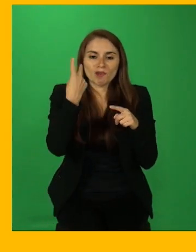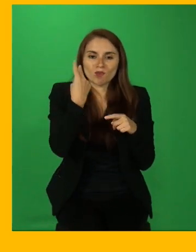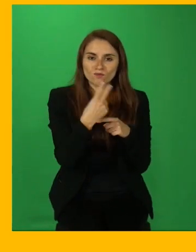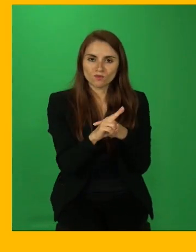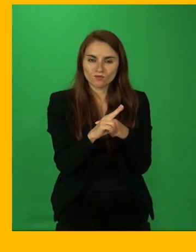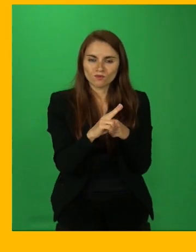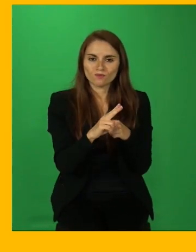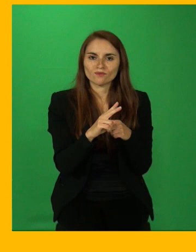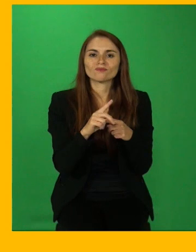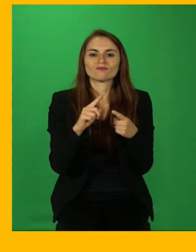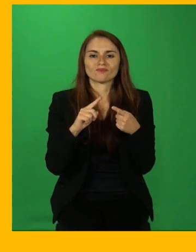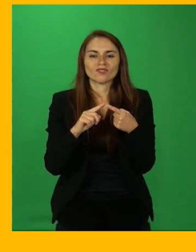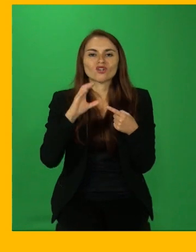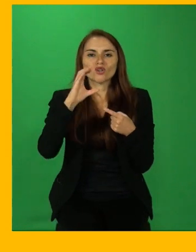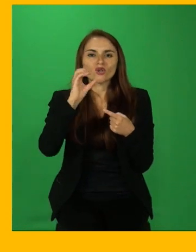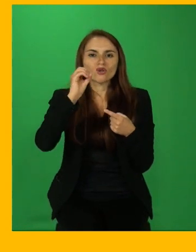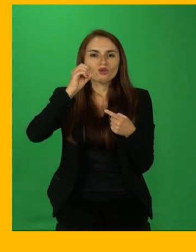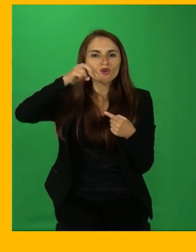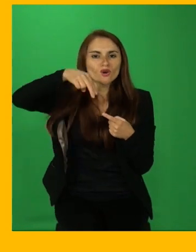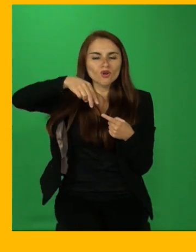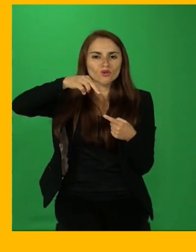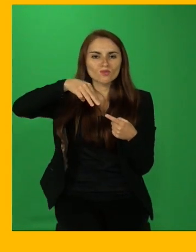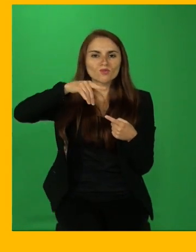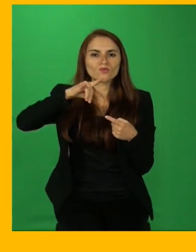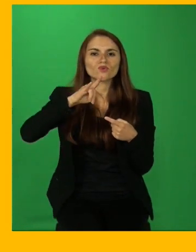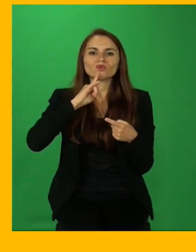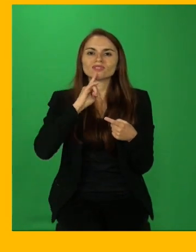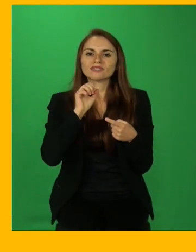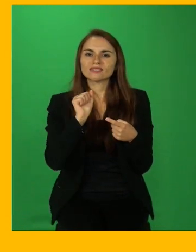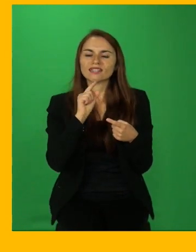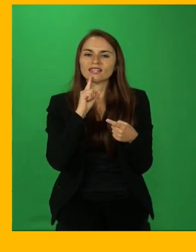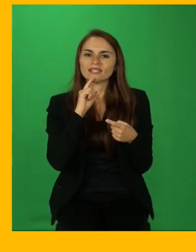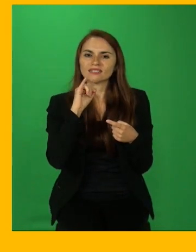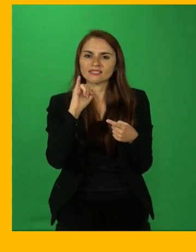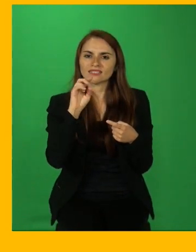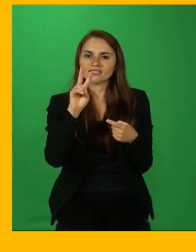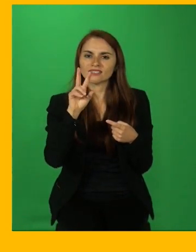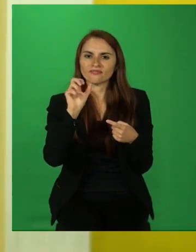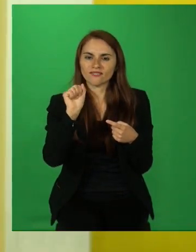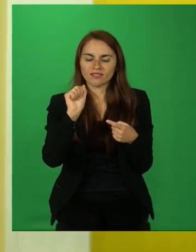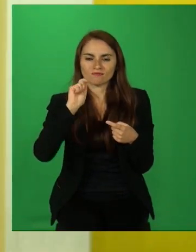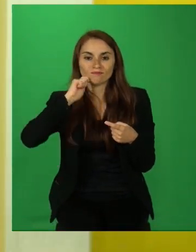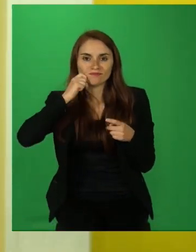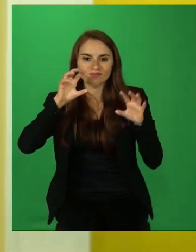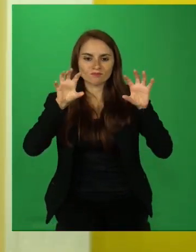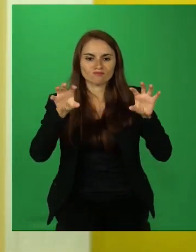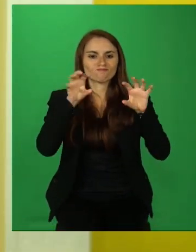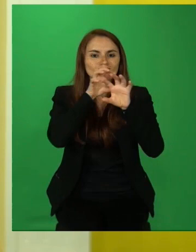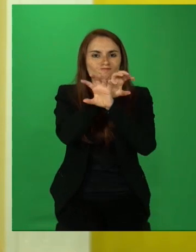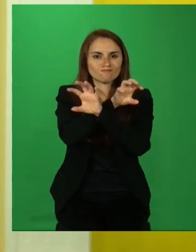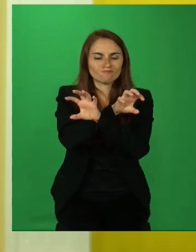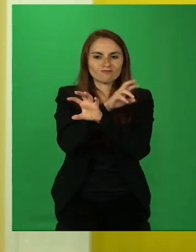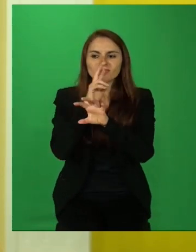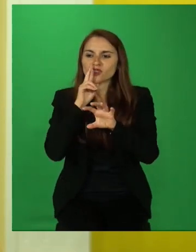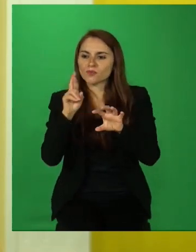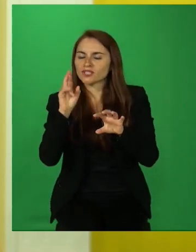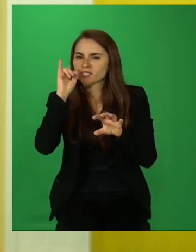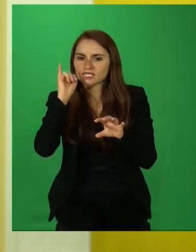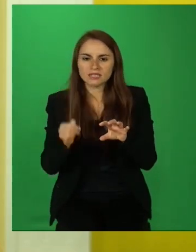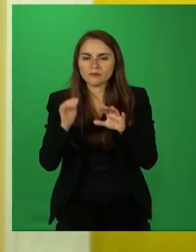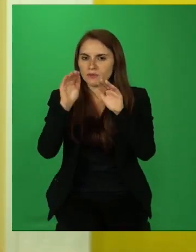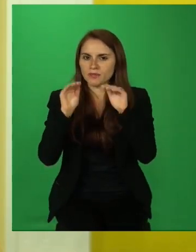propiedad que se llama propiedad conmutativa y eso ya tienes que haberlo visto en los años anteriores